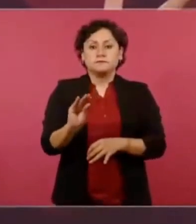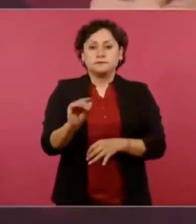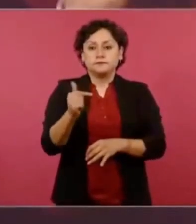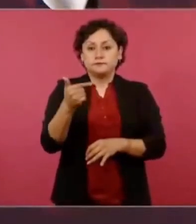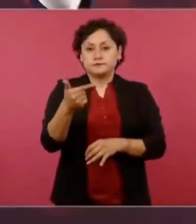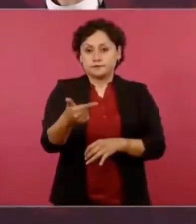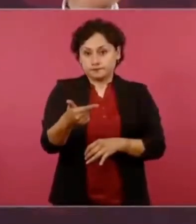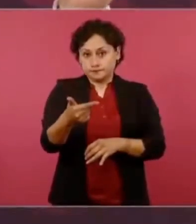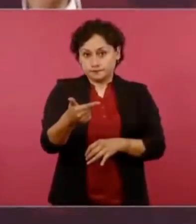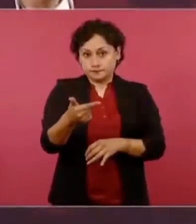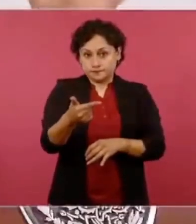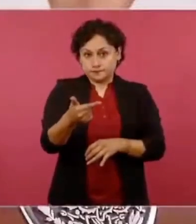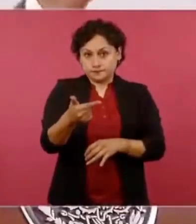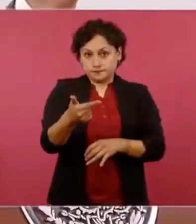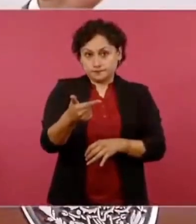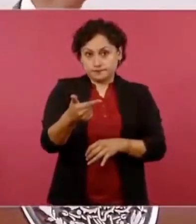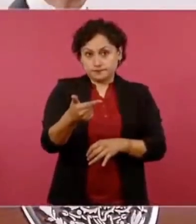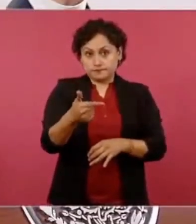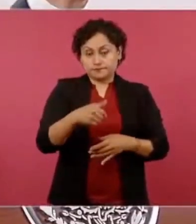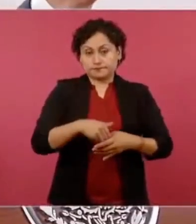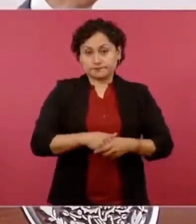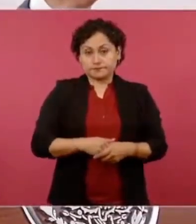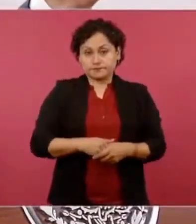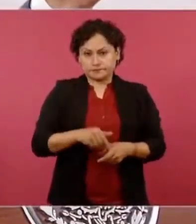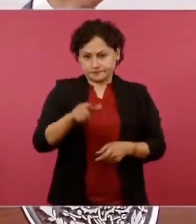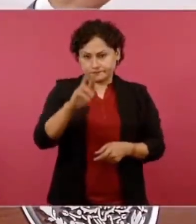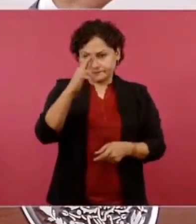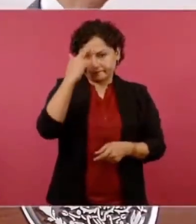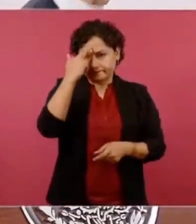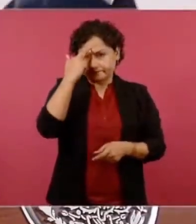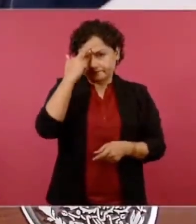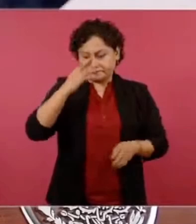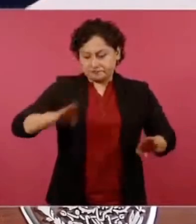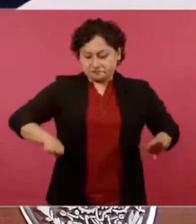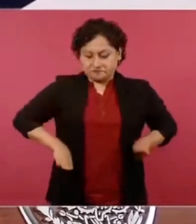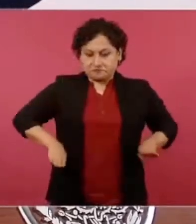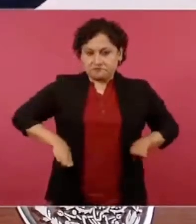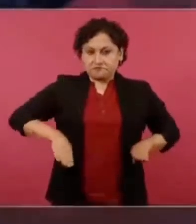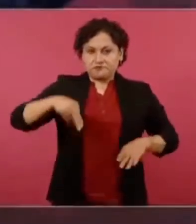cuando estaba la política neoliberal en su apogeo,